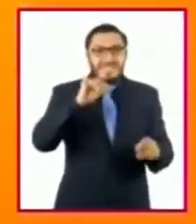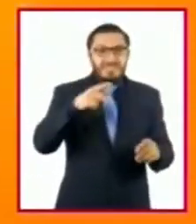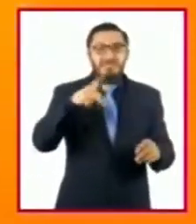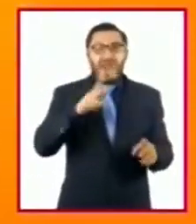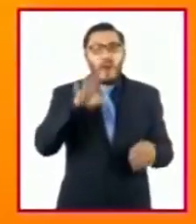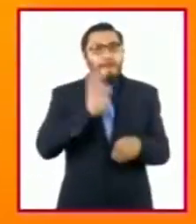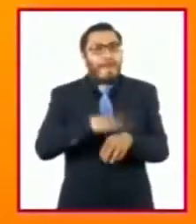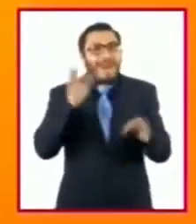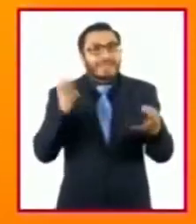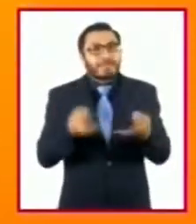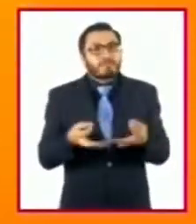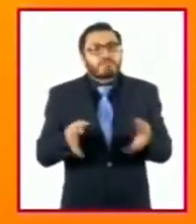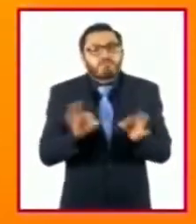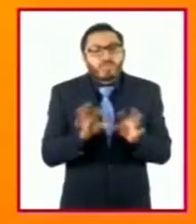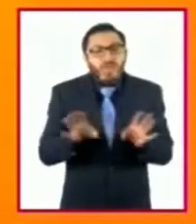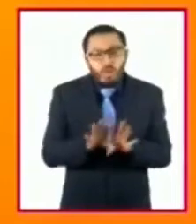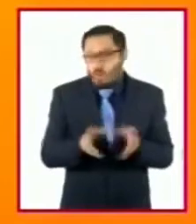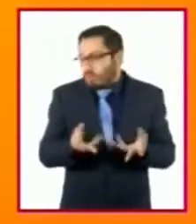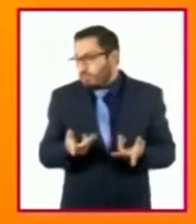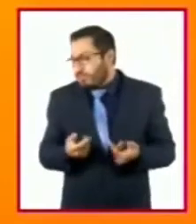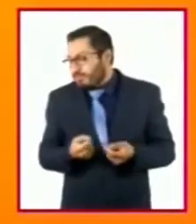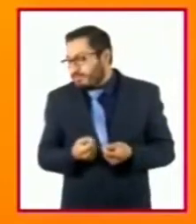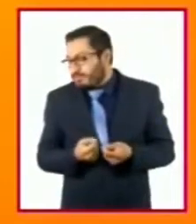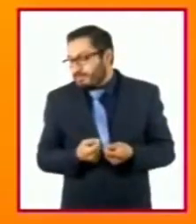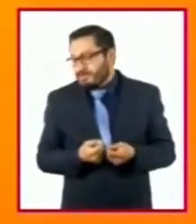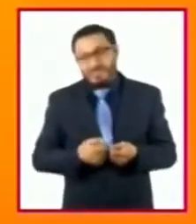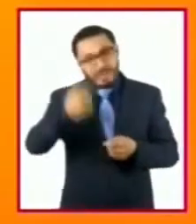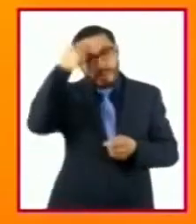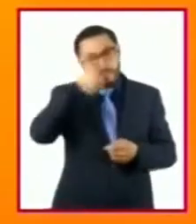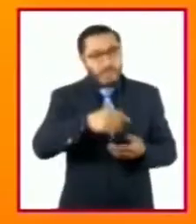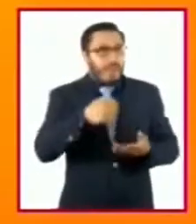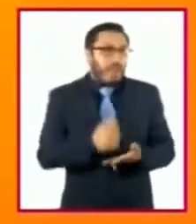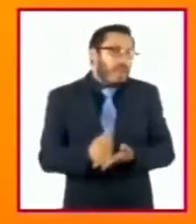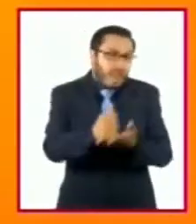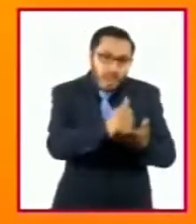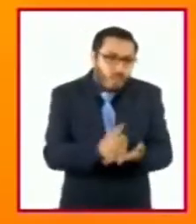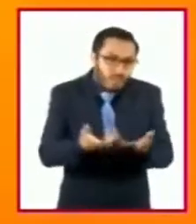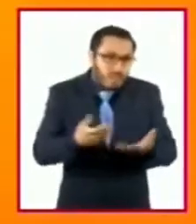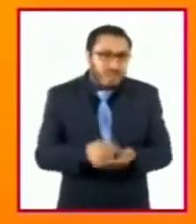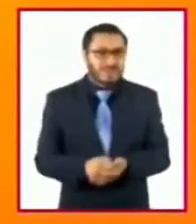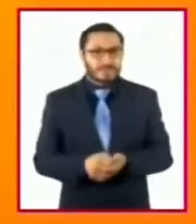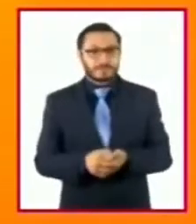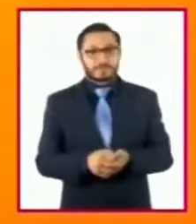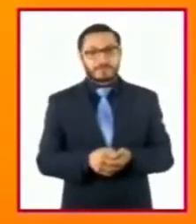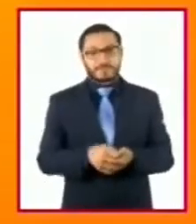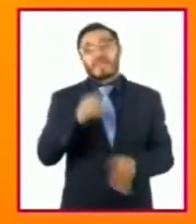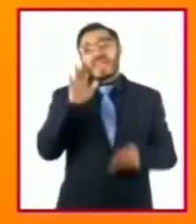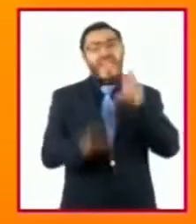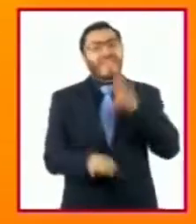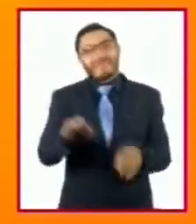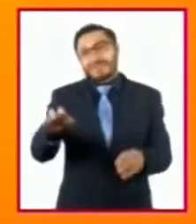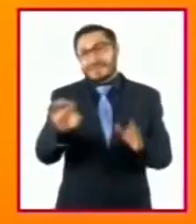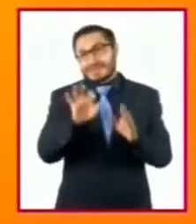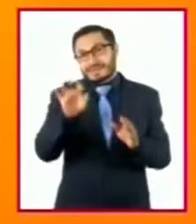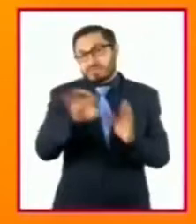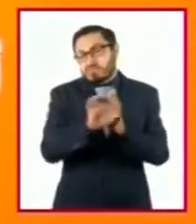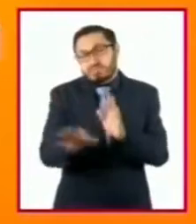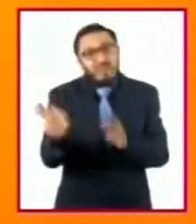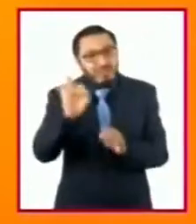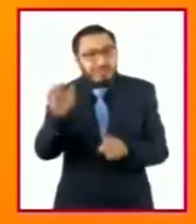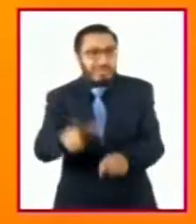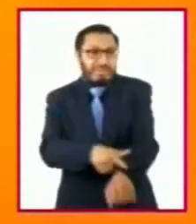ti mismo, porque siempre va a haber un camino para poder alcanzarlos. A lo mejor un camino un poco más largo, pero